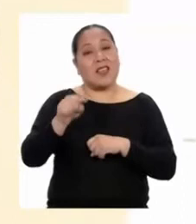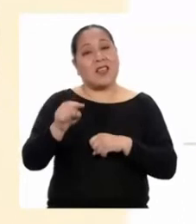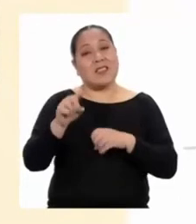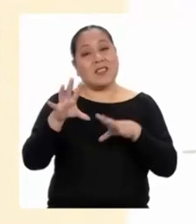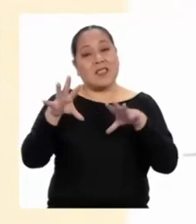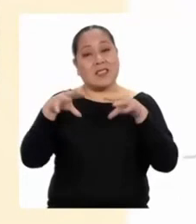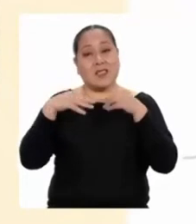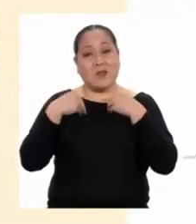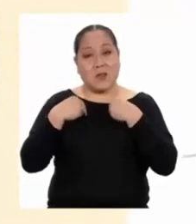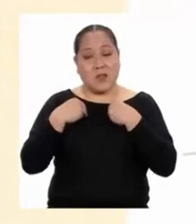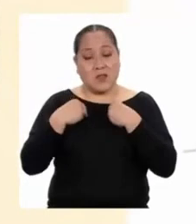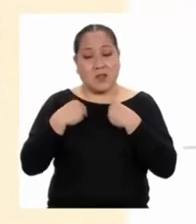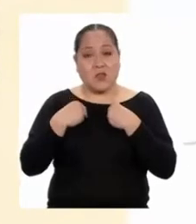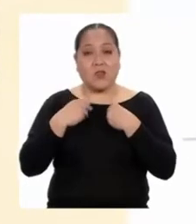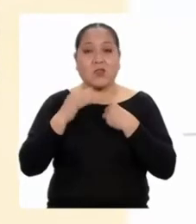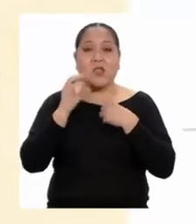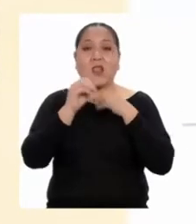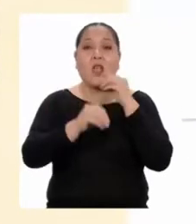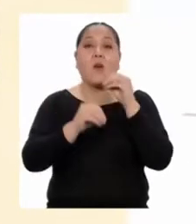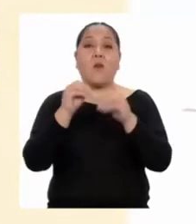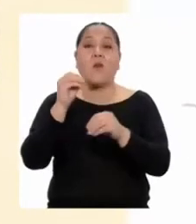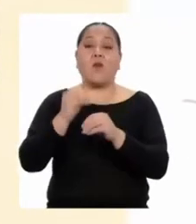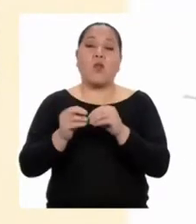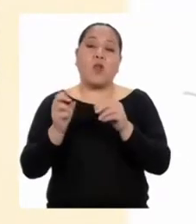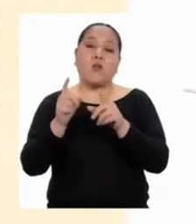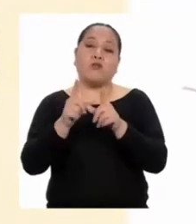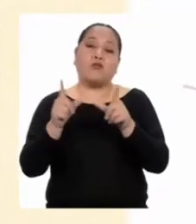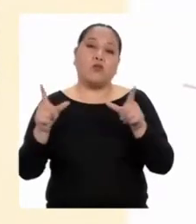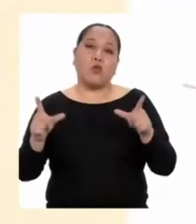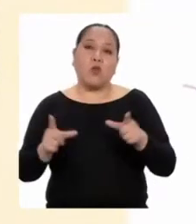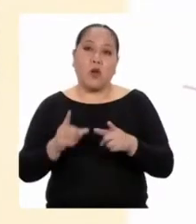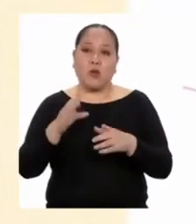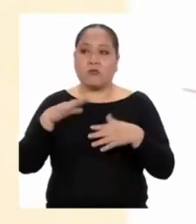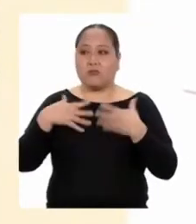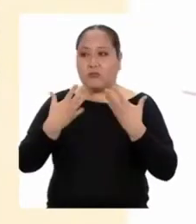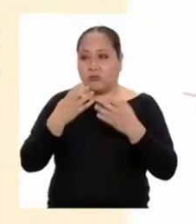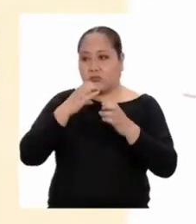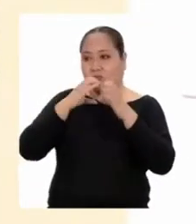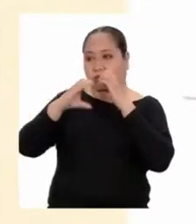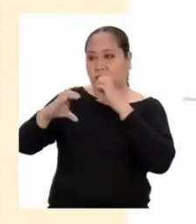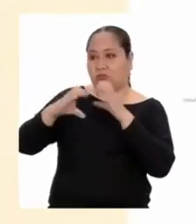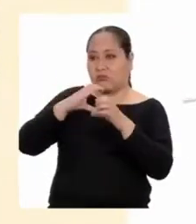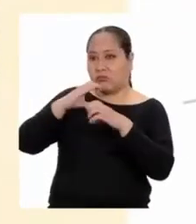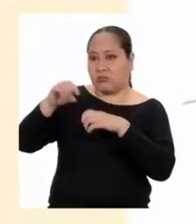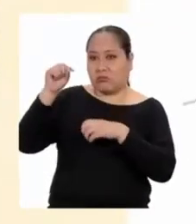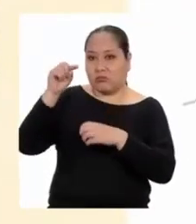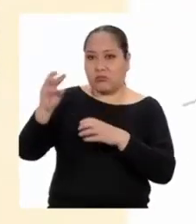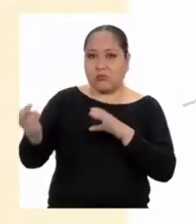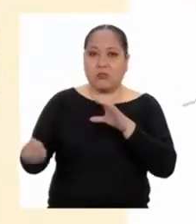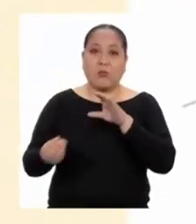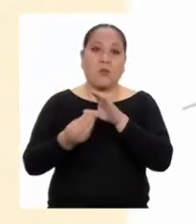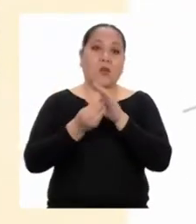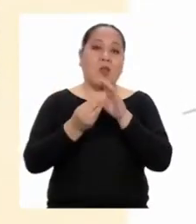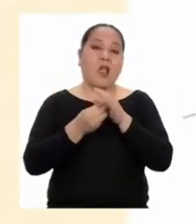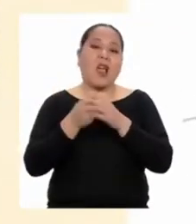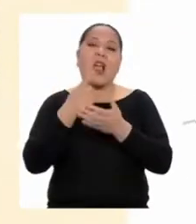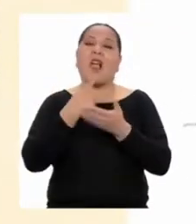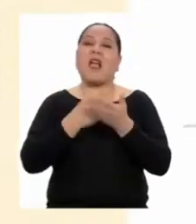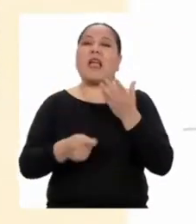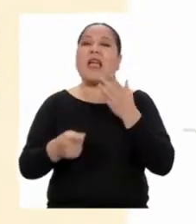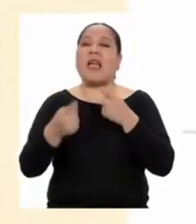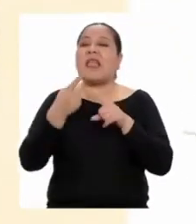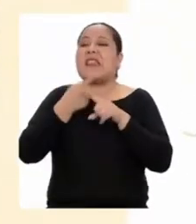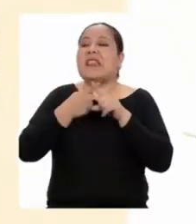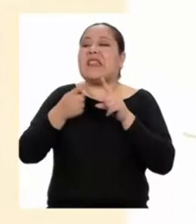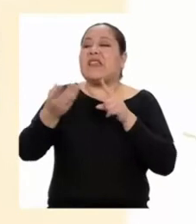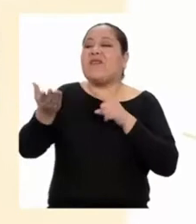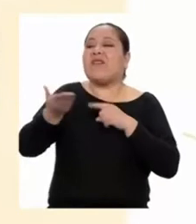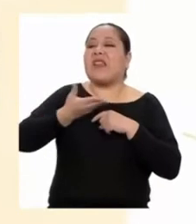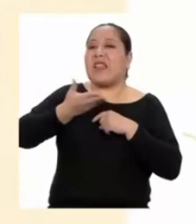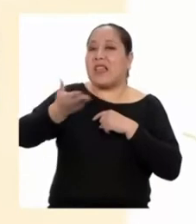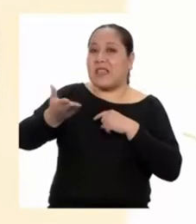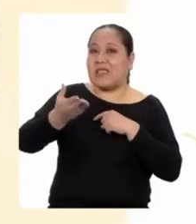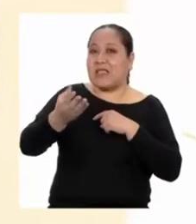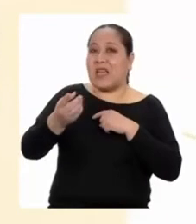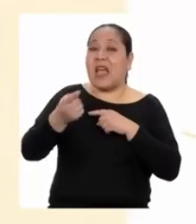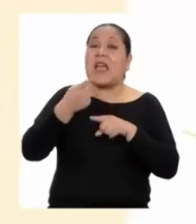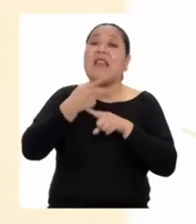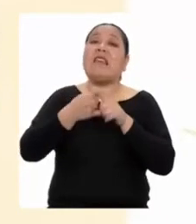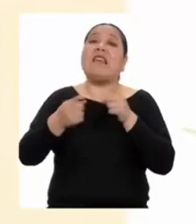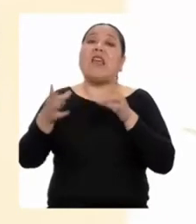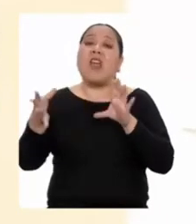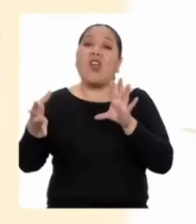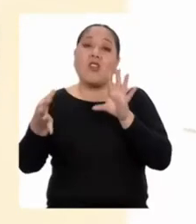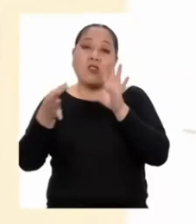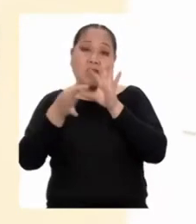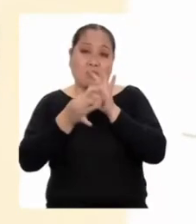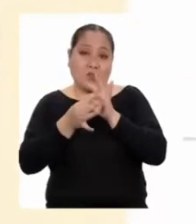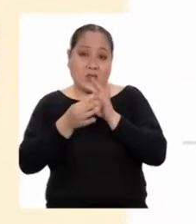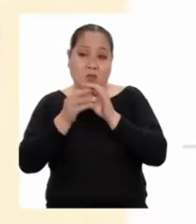reconocimiento, se deben establecer espacios de diálogo donde se incluya lo que nos diferencia y lo que nos une, para poder